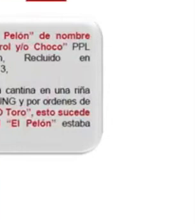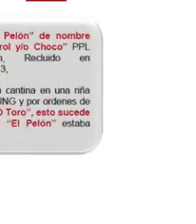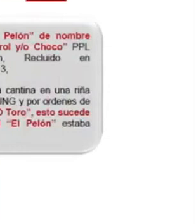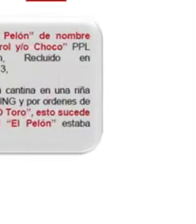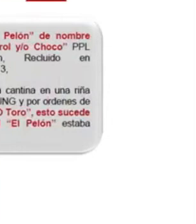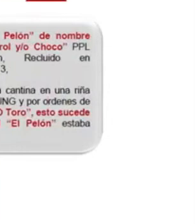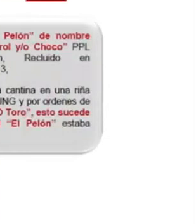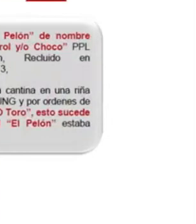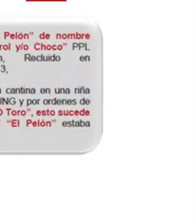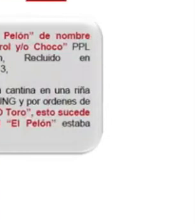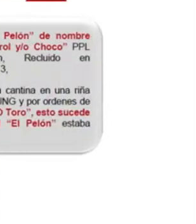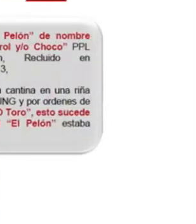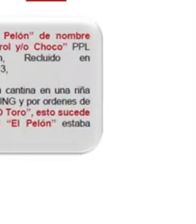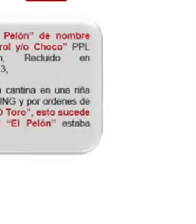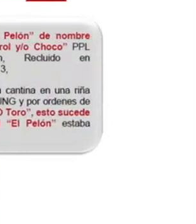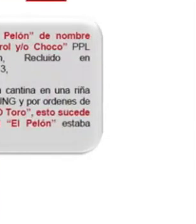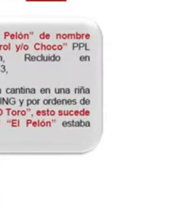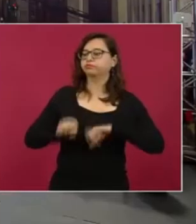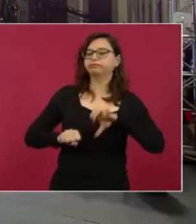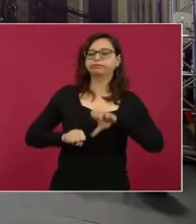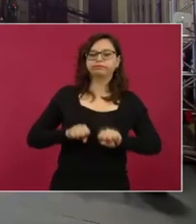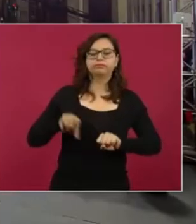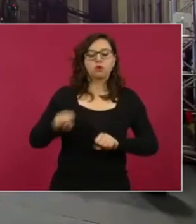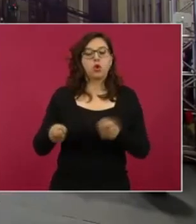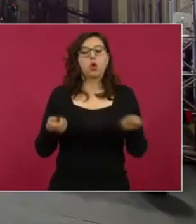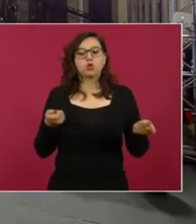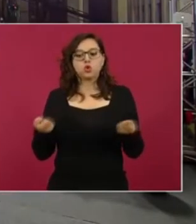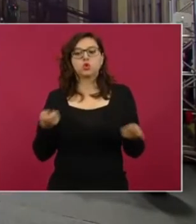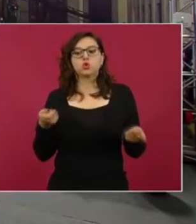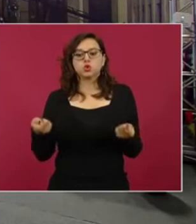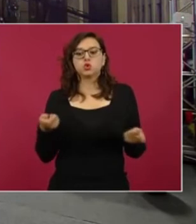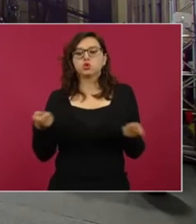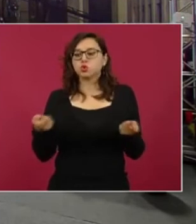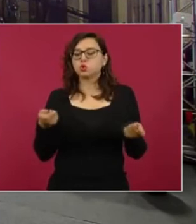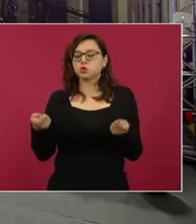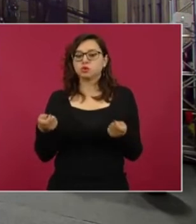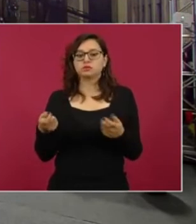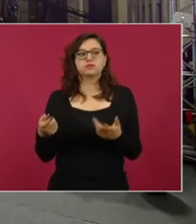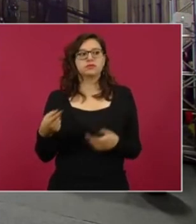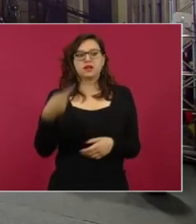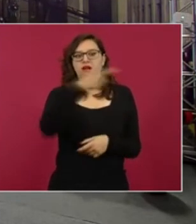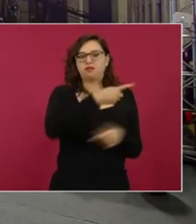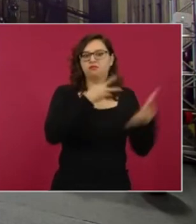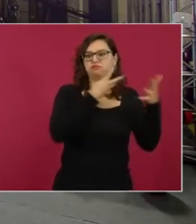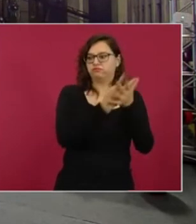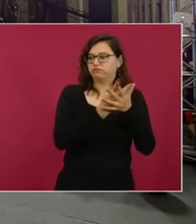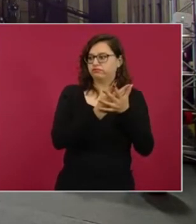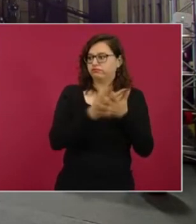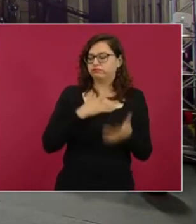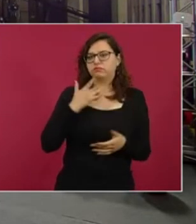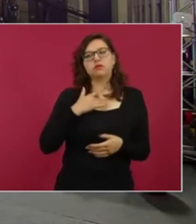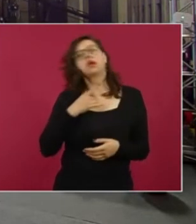los delitos contra la salud en materia de enervantes y psicotrópicos, así como violación a la ley de armas de fuego y